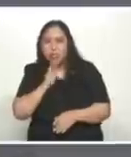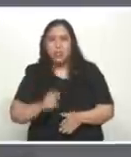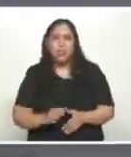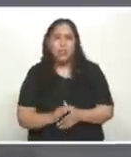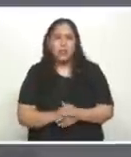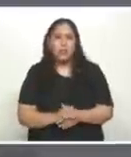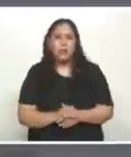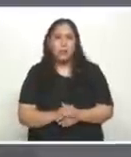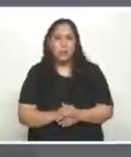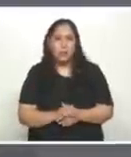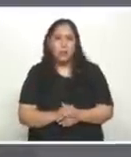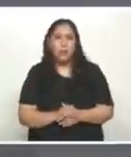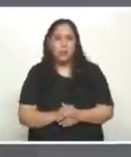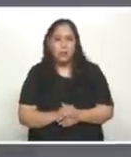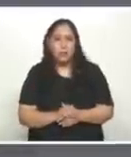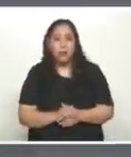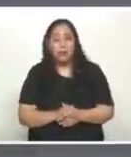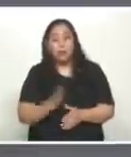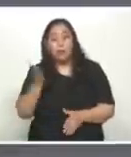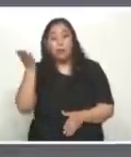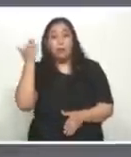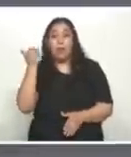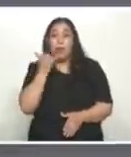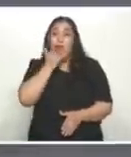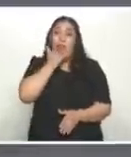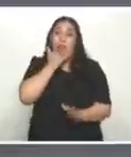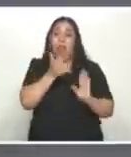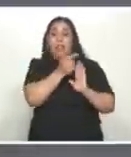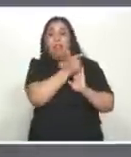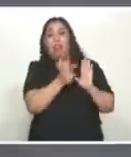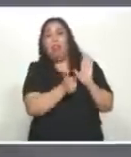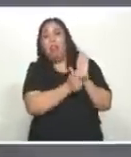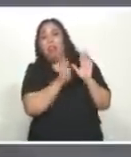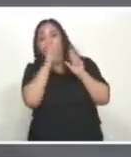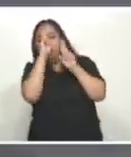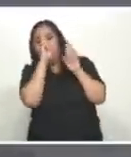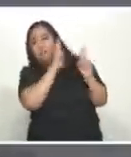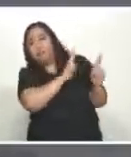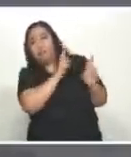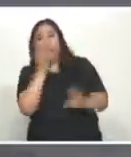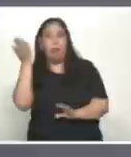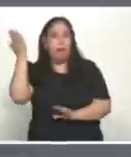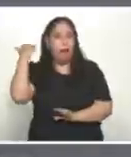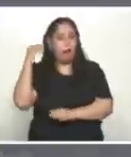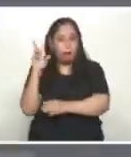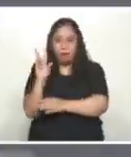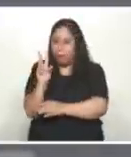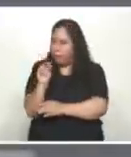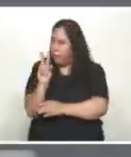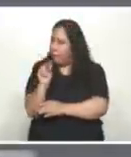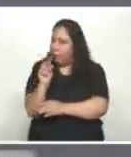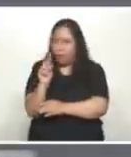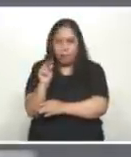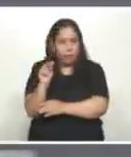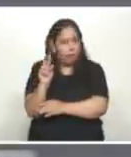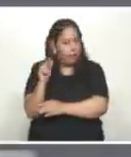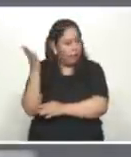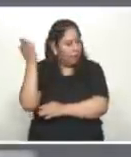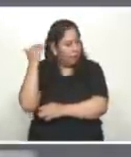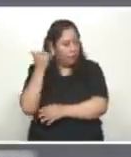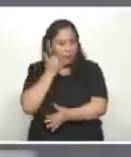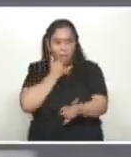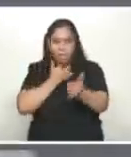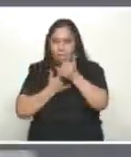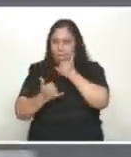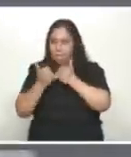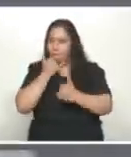erróneamente Estado de Derecho, porque Estado de Derecho debe ser las cosas que sean derechas, no torcidas y no pandas, ese no es